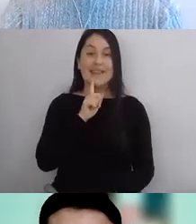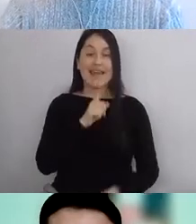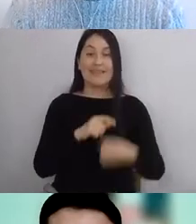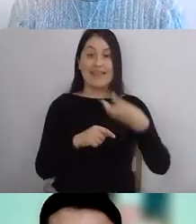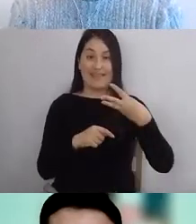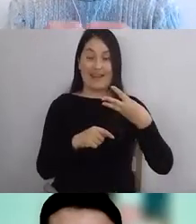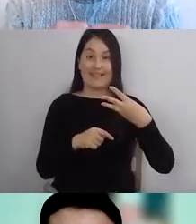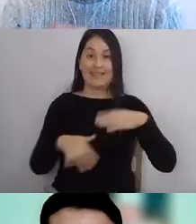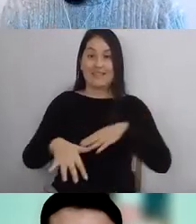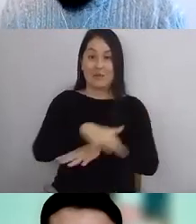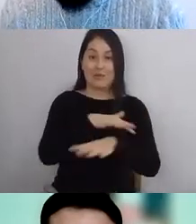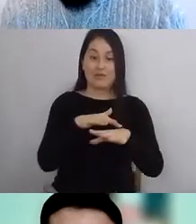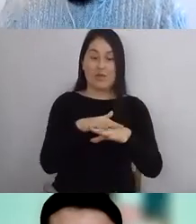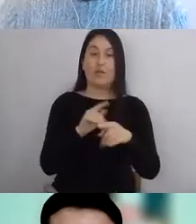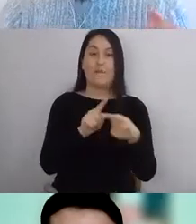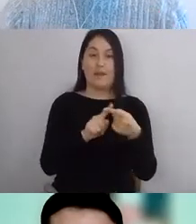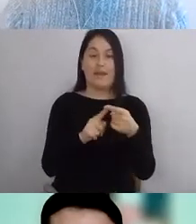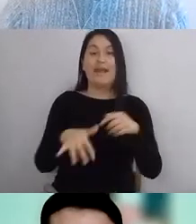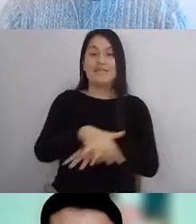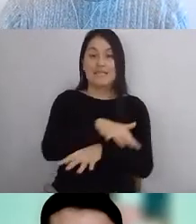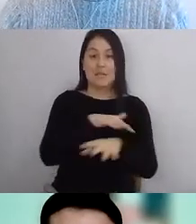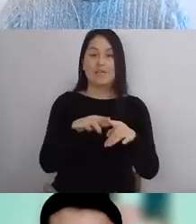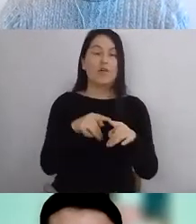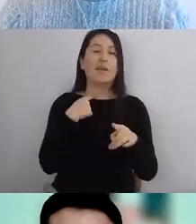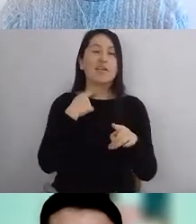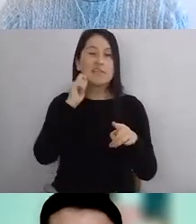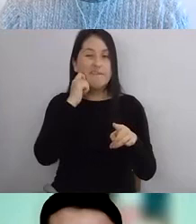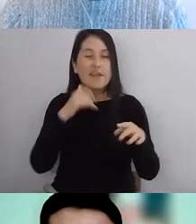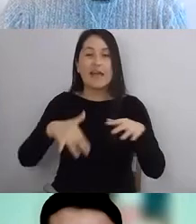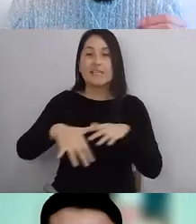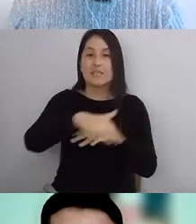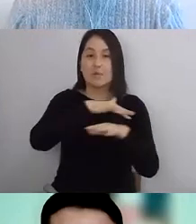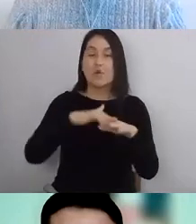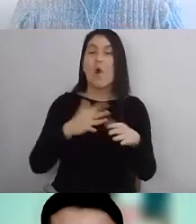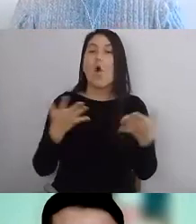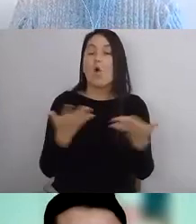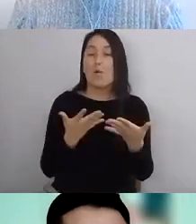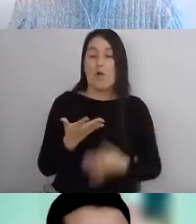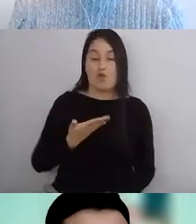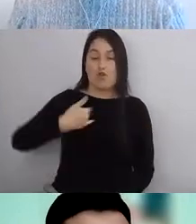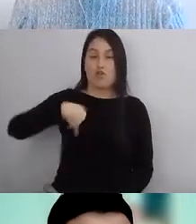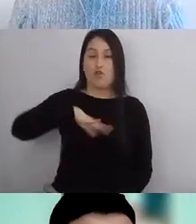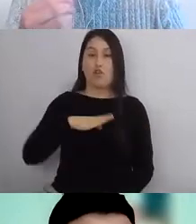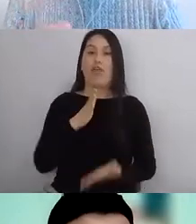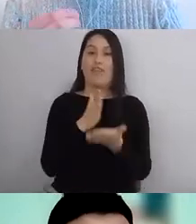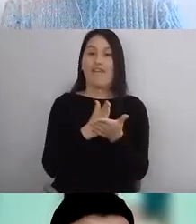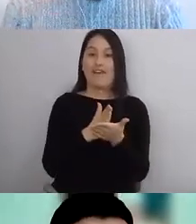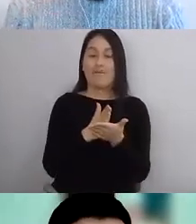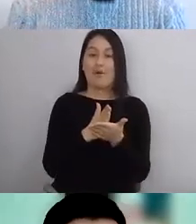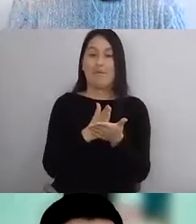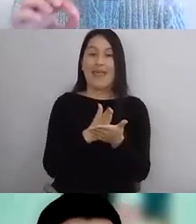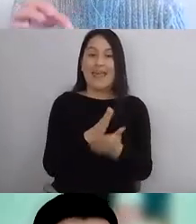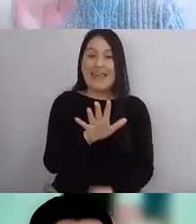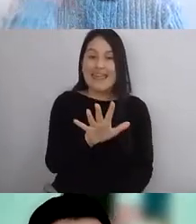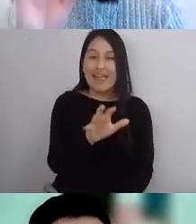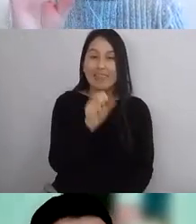en pantalla es la situación. ¿A qué me refiero con situación? Como dice ahí, nosotros debemos hacer la tarea de identificar